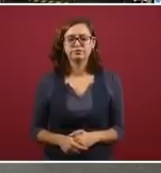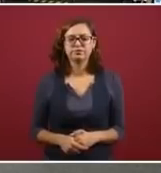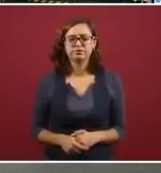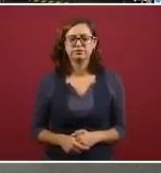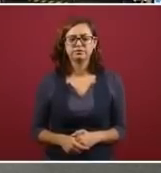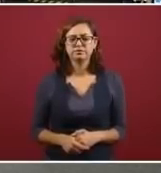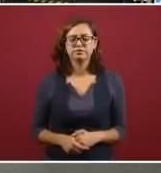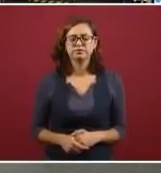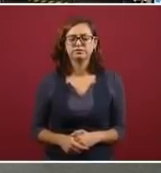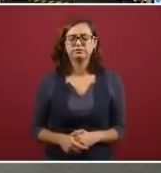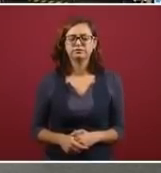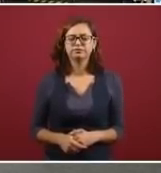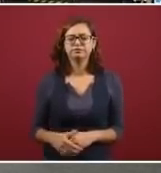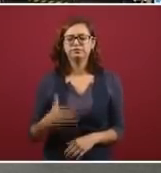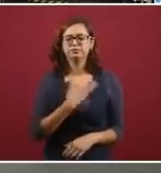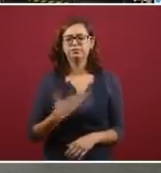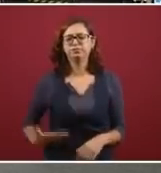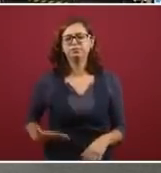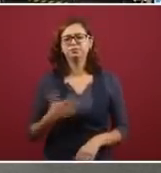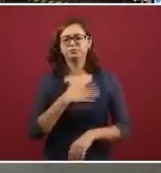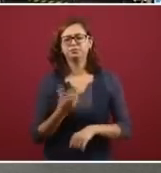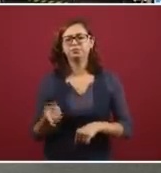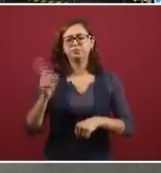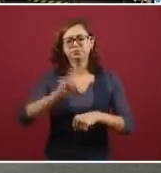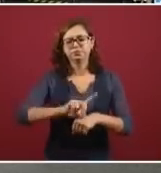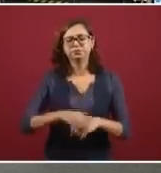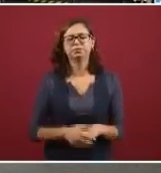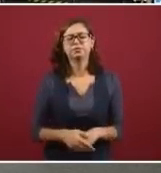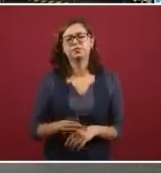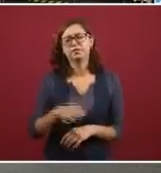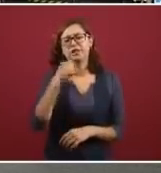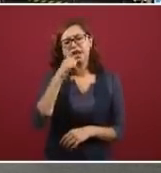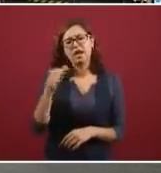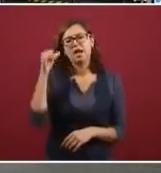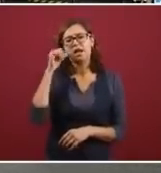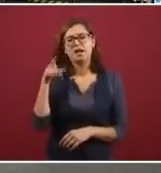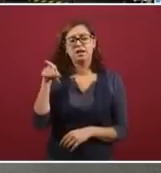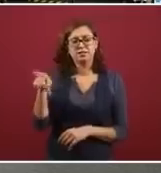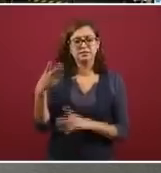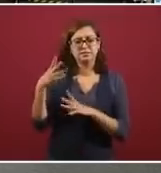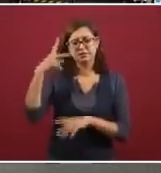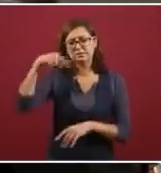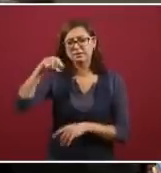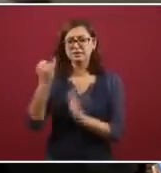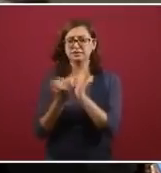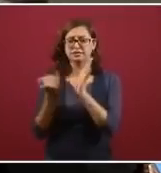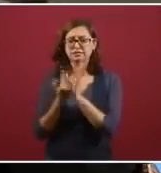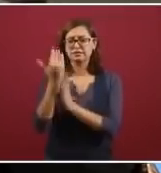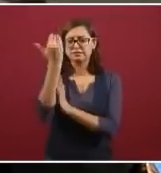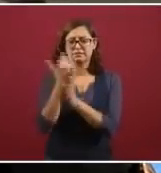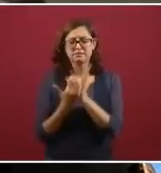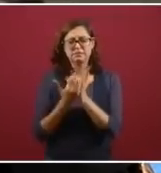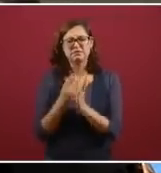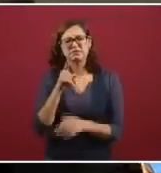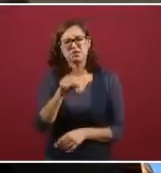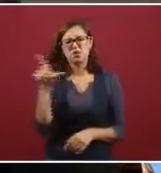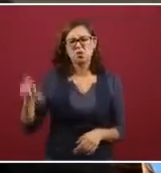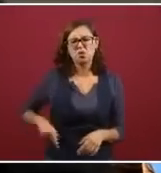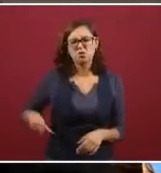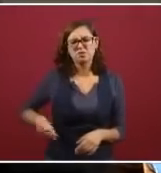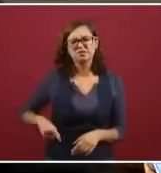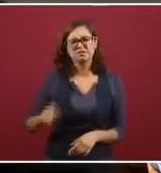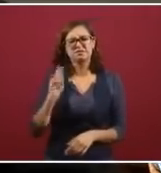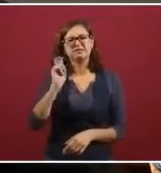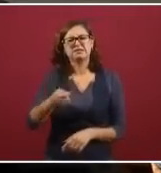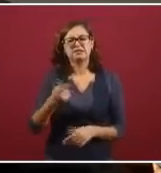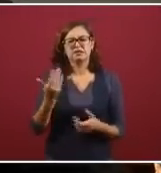Presidente, buenos días. Ayer el Banco de México redujo sus tasas de interés. La pregunta es, ¿qué significa esto para su gobierno en medio de una